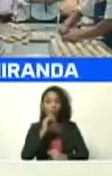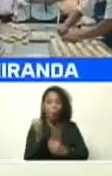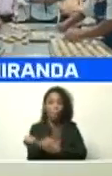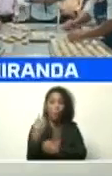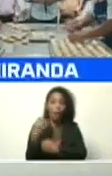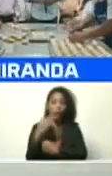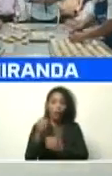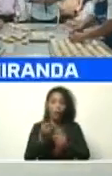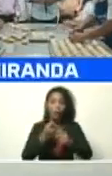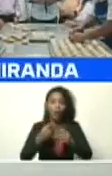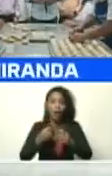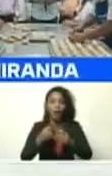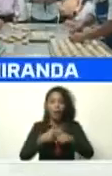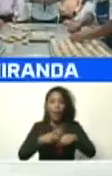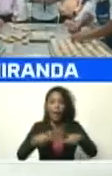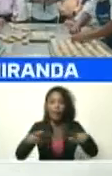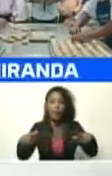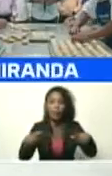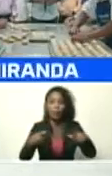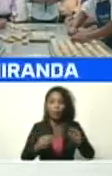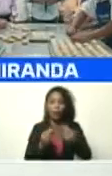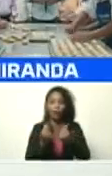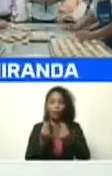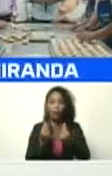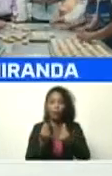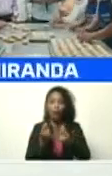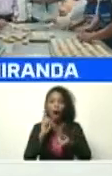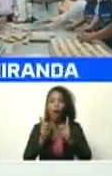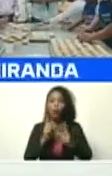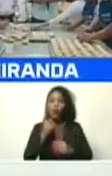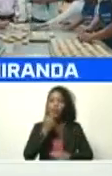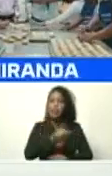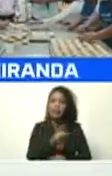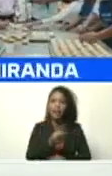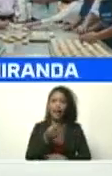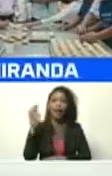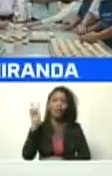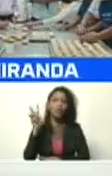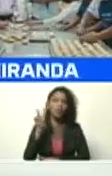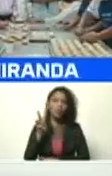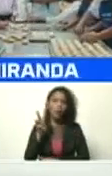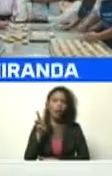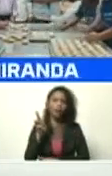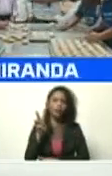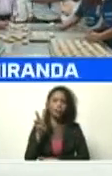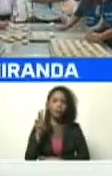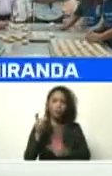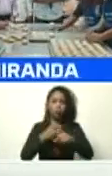de crecimiento económico. Hay quienes dicen que Venezuela va a crecer 5%.